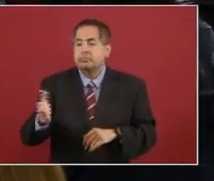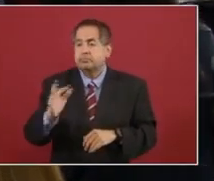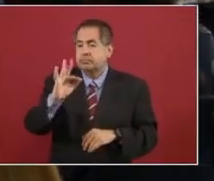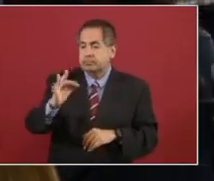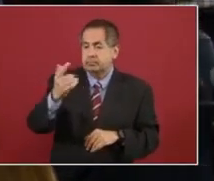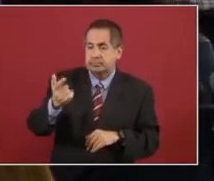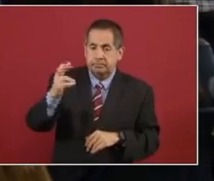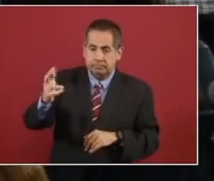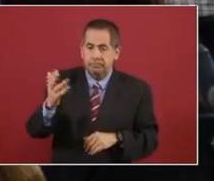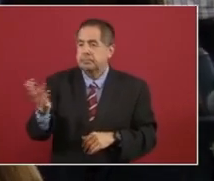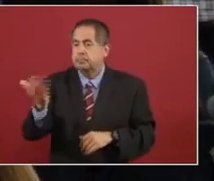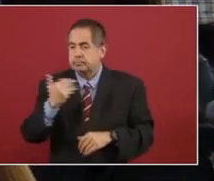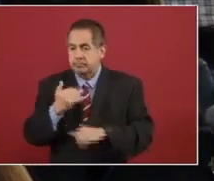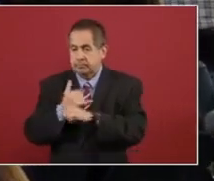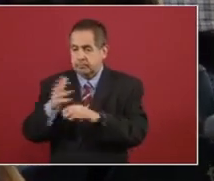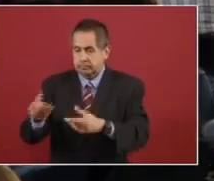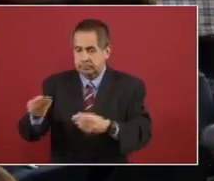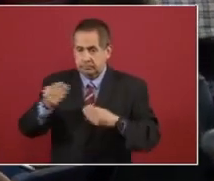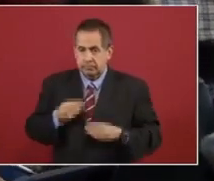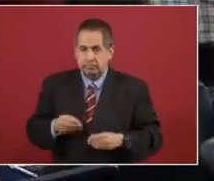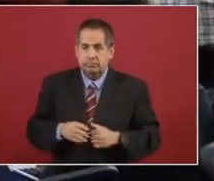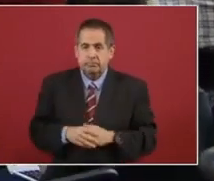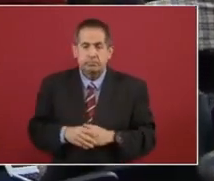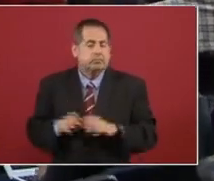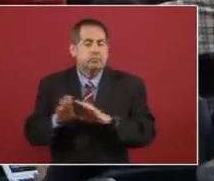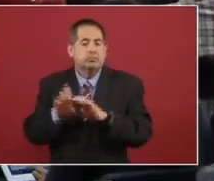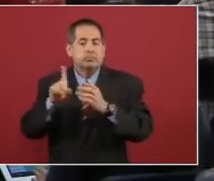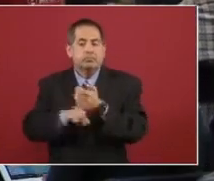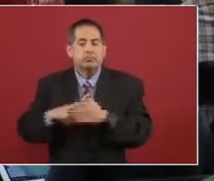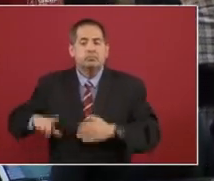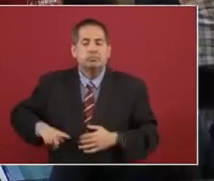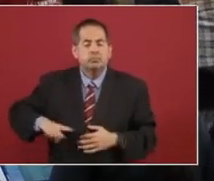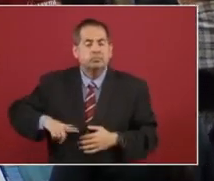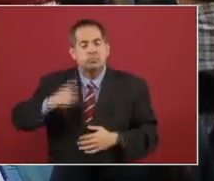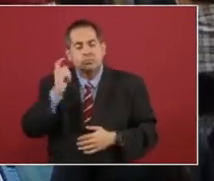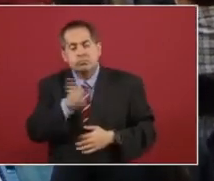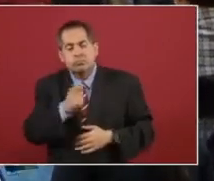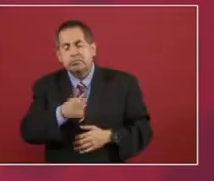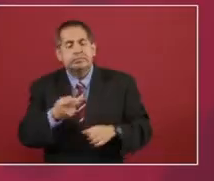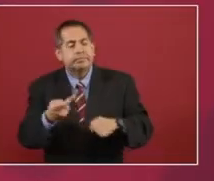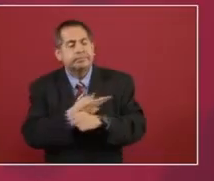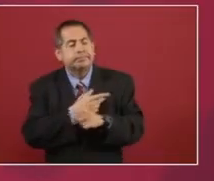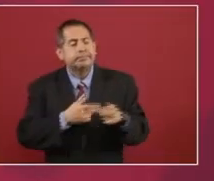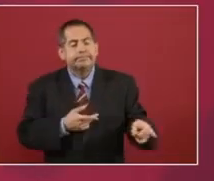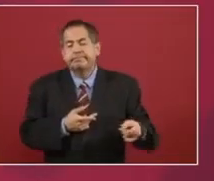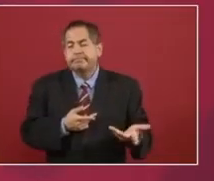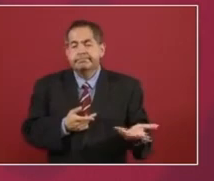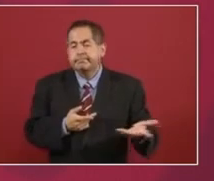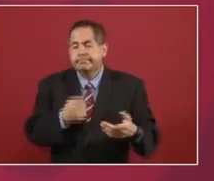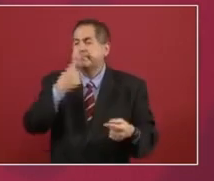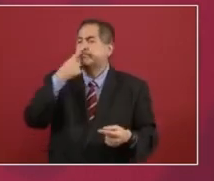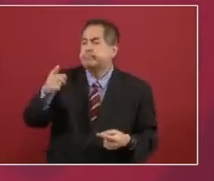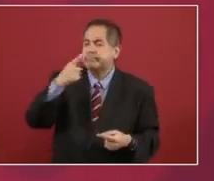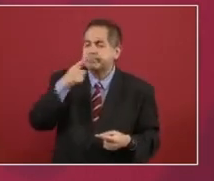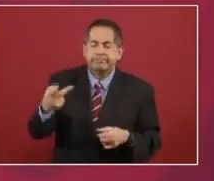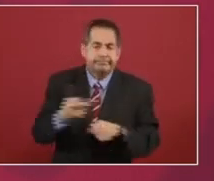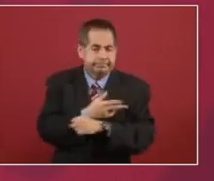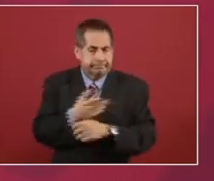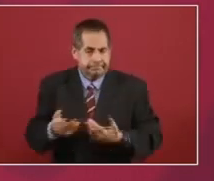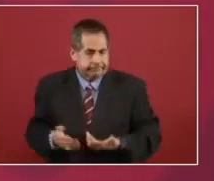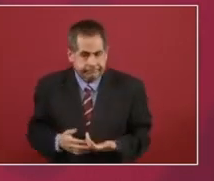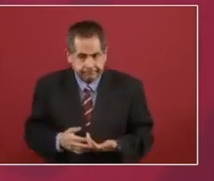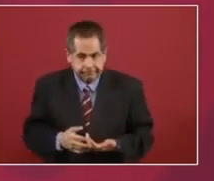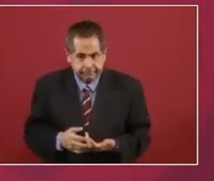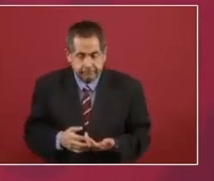la Fiscalía General un informe, el estado en que aguardan las denuncias, porque